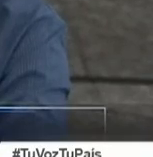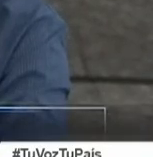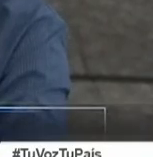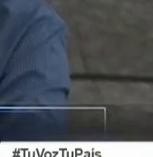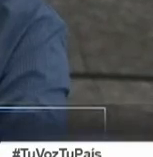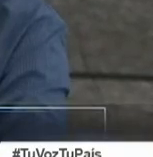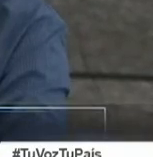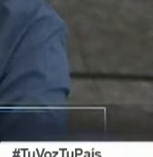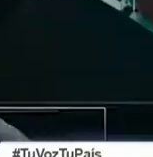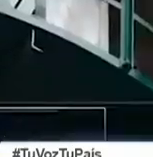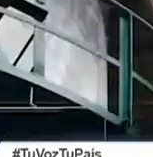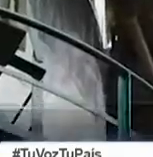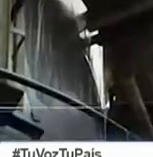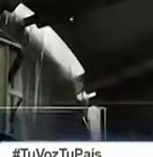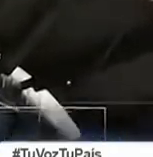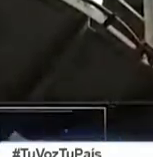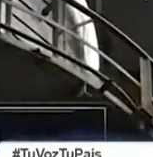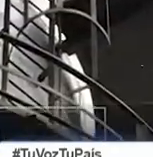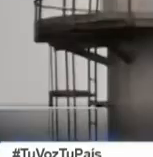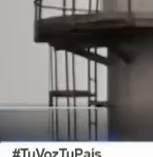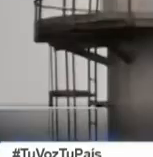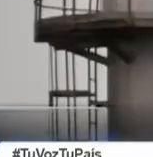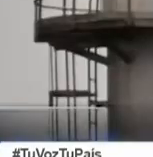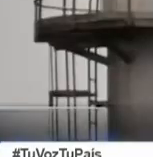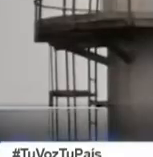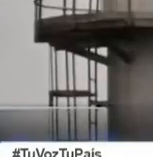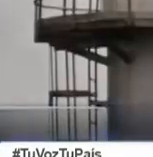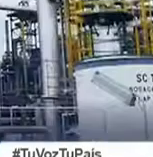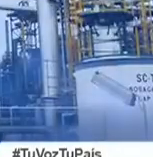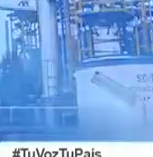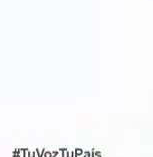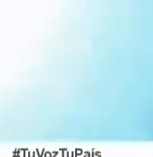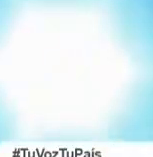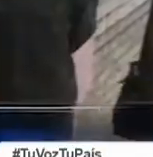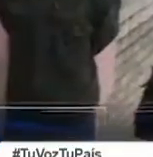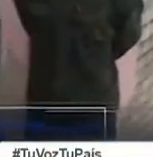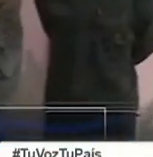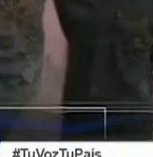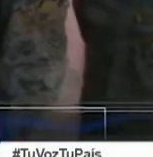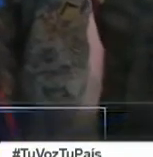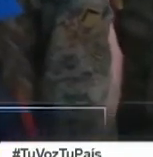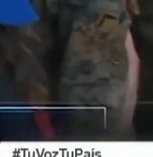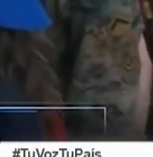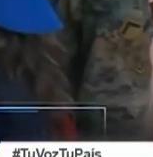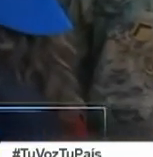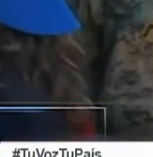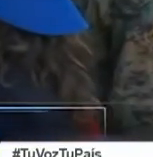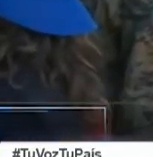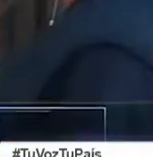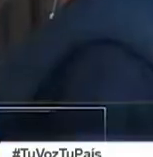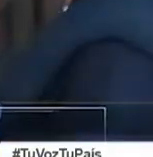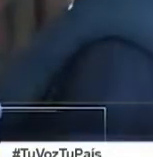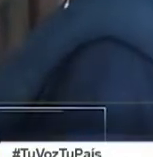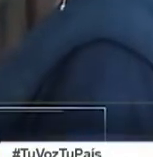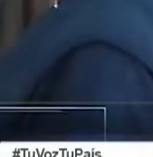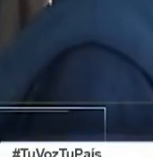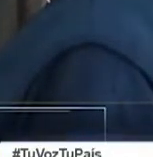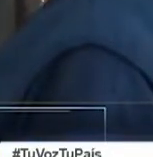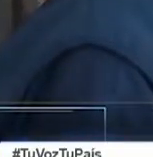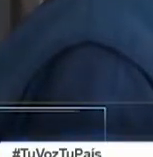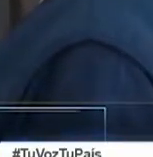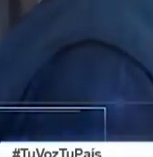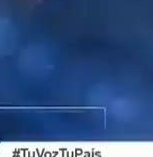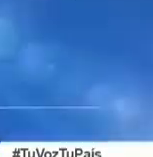Presidente Lenín Moreno recorrió las instalaciones de la refinería de Esmeraldas. Las brigadas de la misión Las Manuelas realizaron las